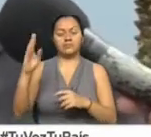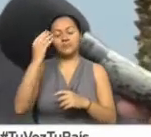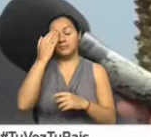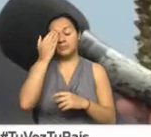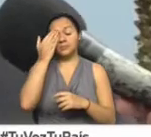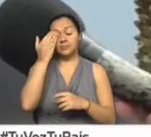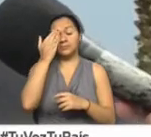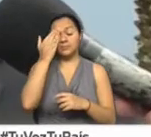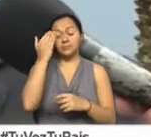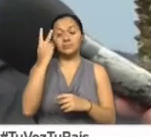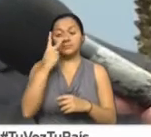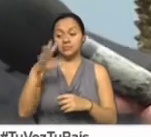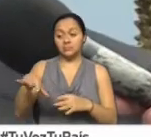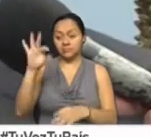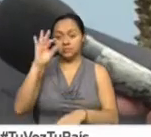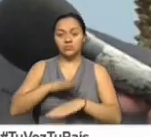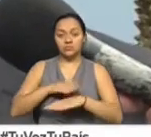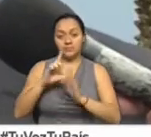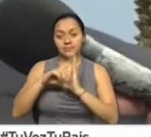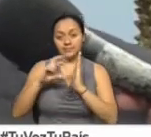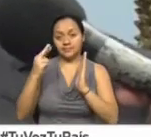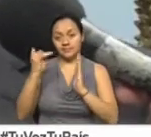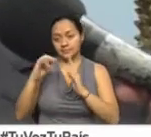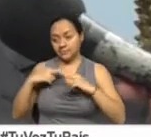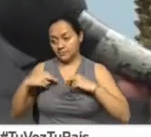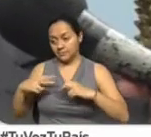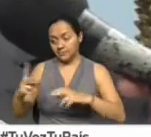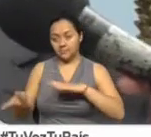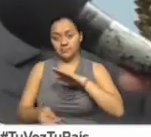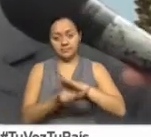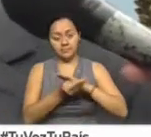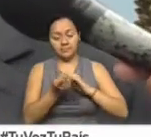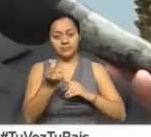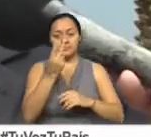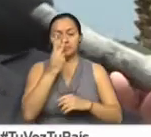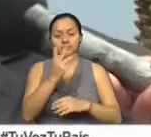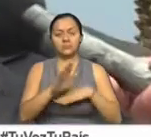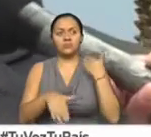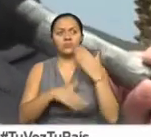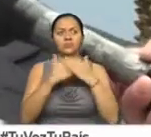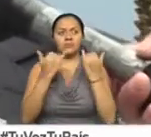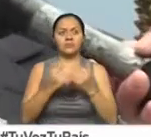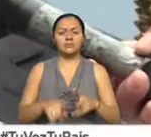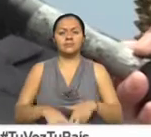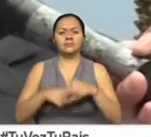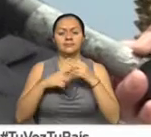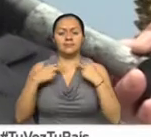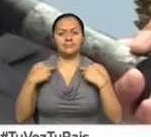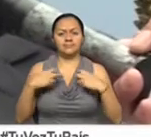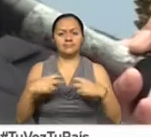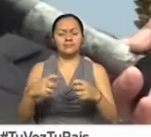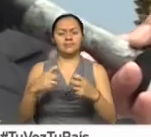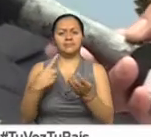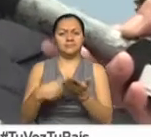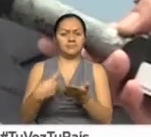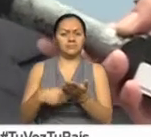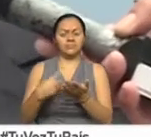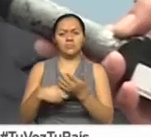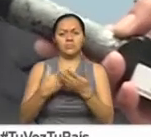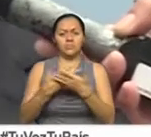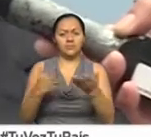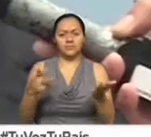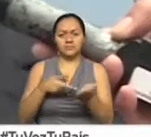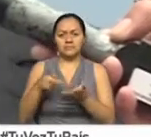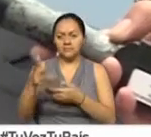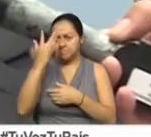como Odebrecht, de que se habían entregado sobornos a personas ecuatorianas, comenzamos a investigar cualquier pago que